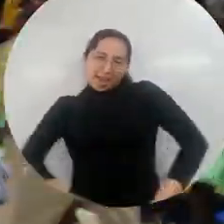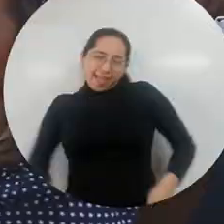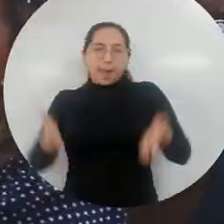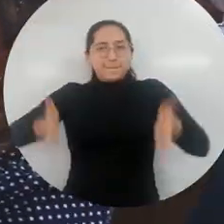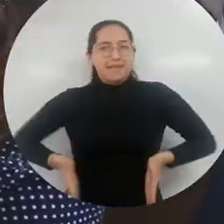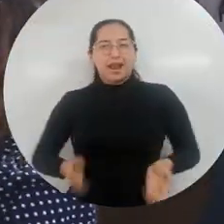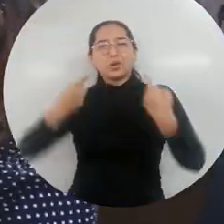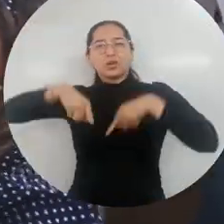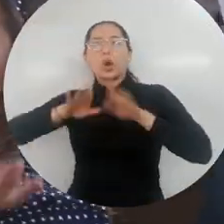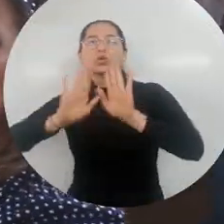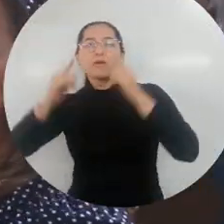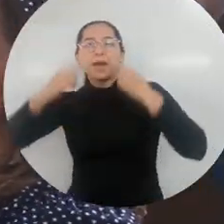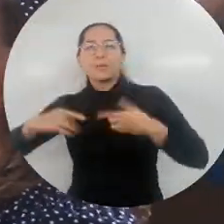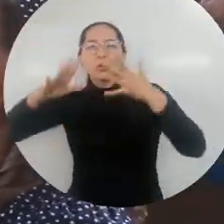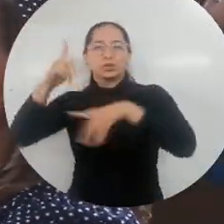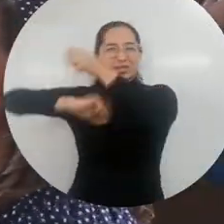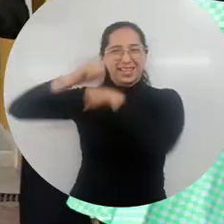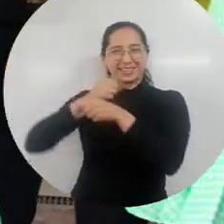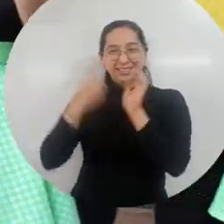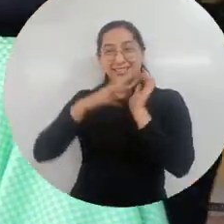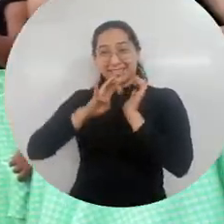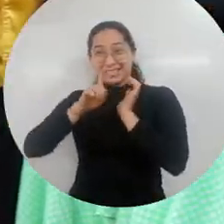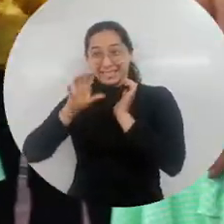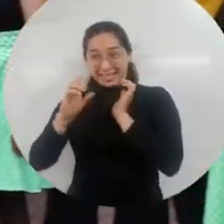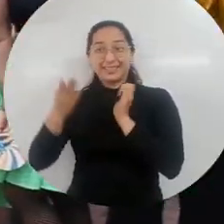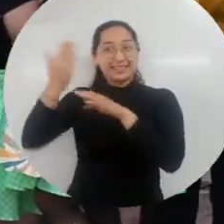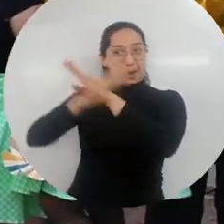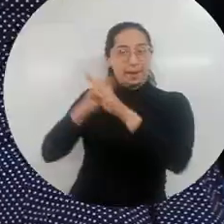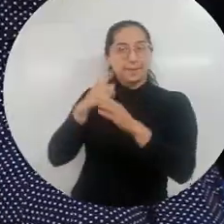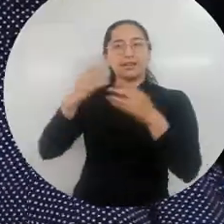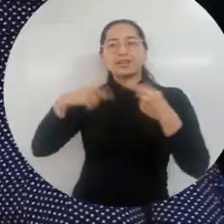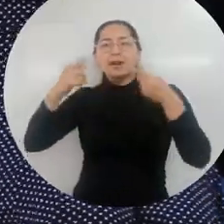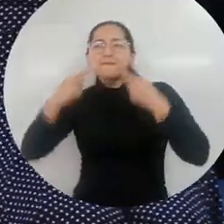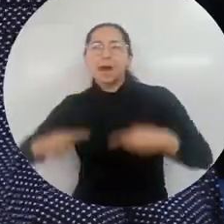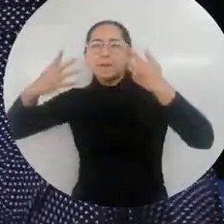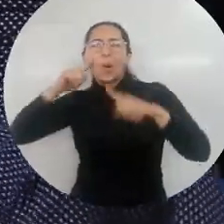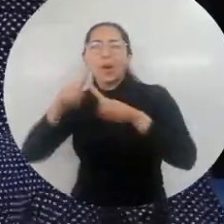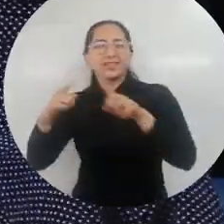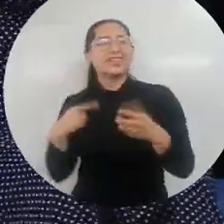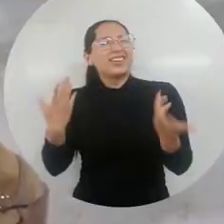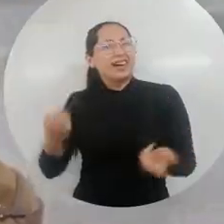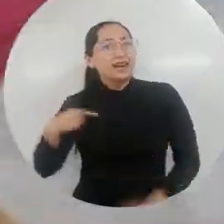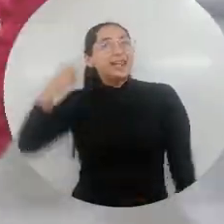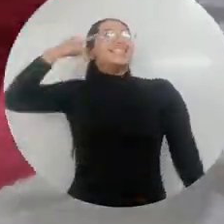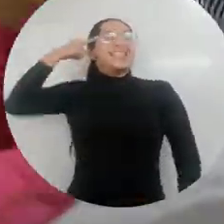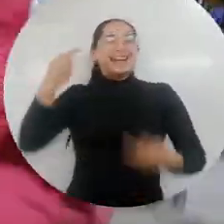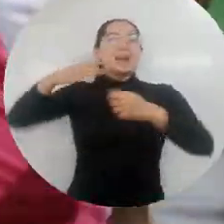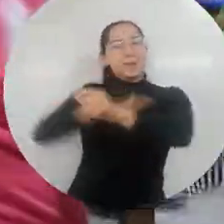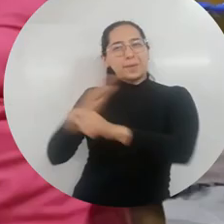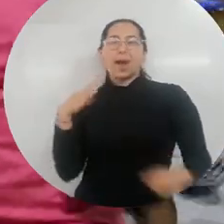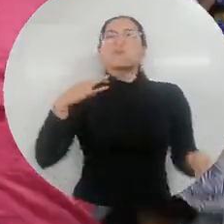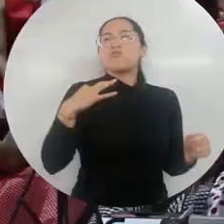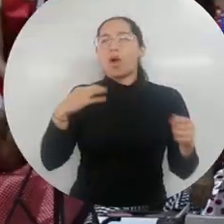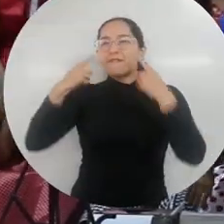camisones, faldas y pantalones propios de la época también fueron protagonistas del evento que buscó revivir uno de los movimientos más influyentes en